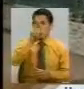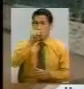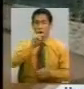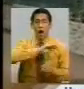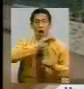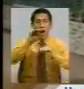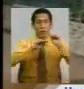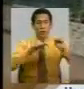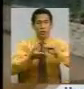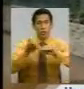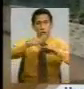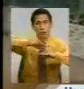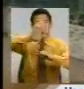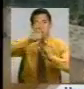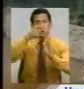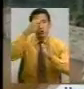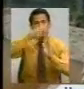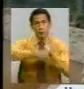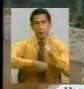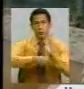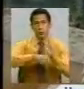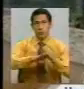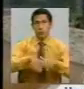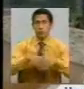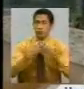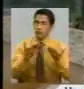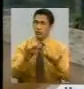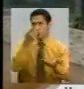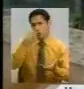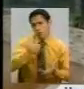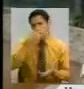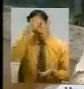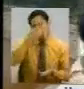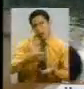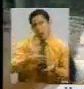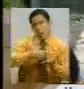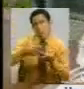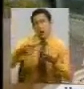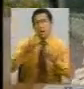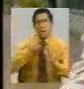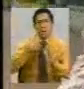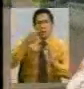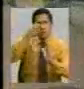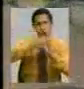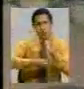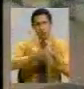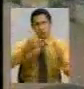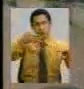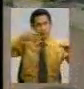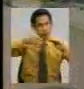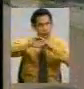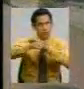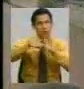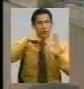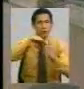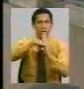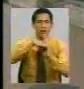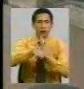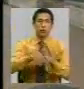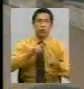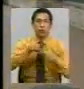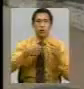sido notificados en sus infracciones de tránsito, he decidido pagar las mías. Claro, aún está por verse